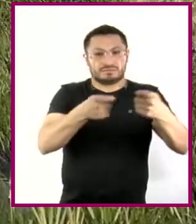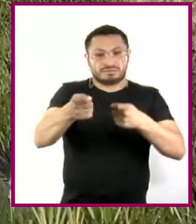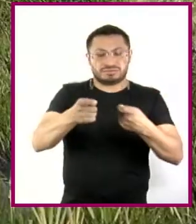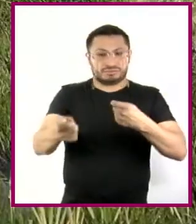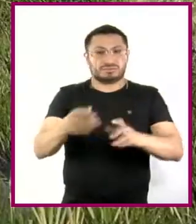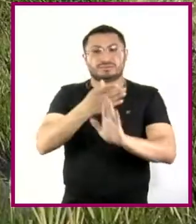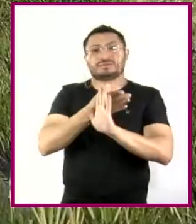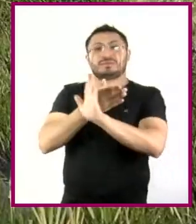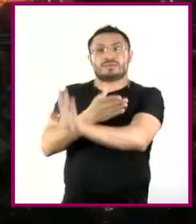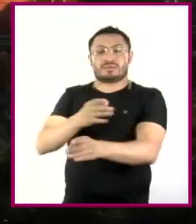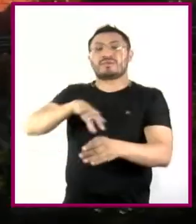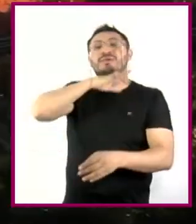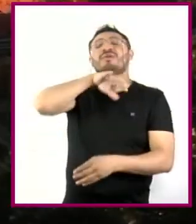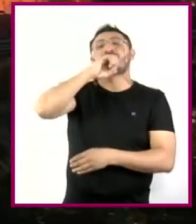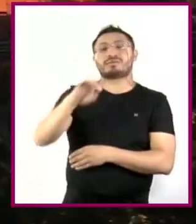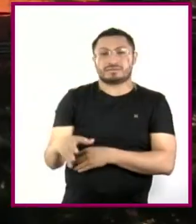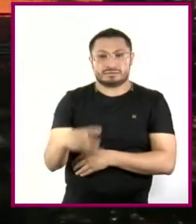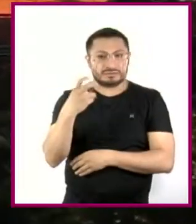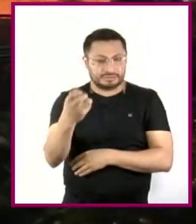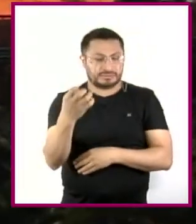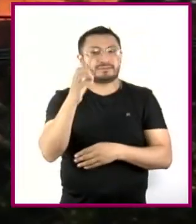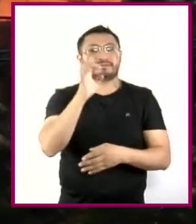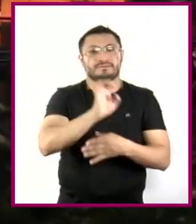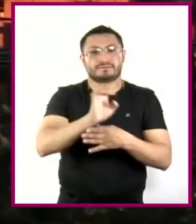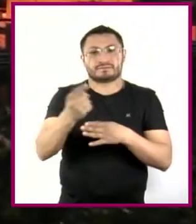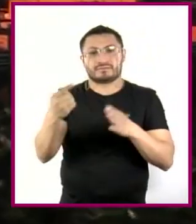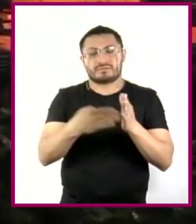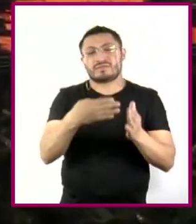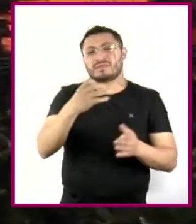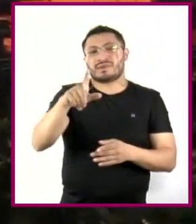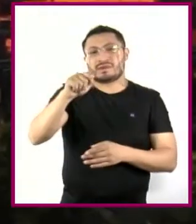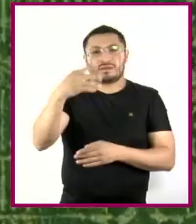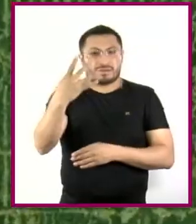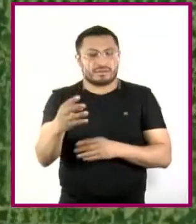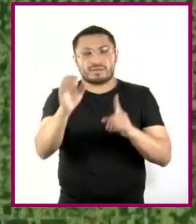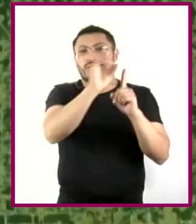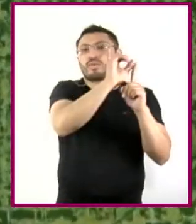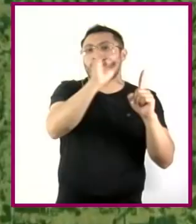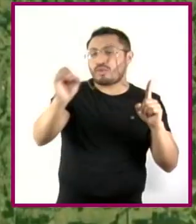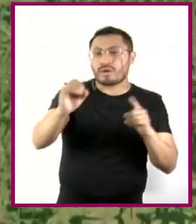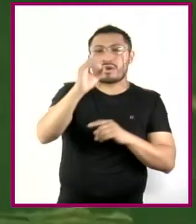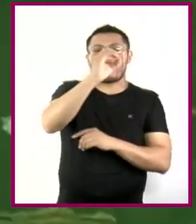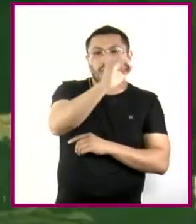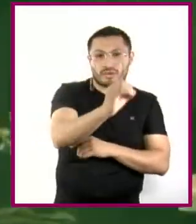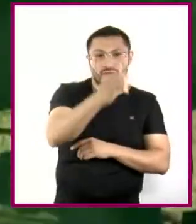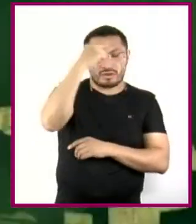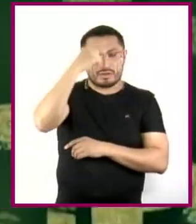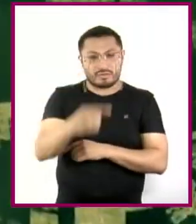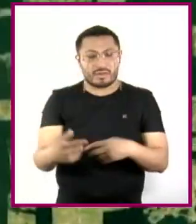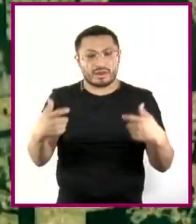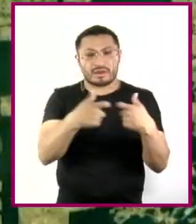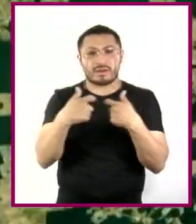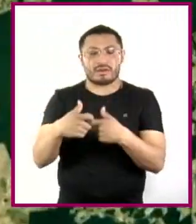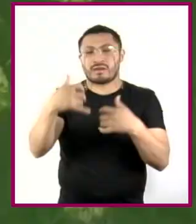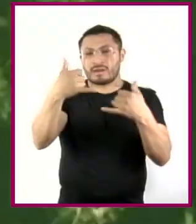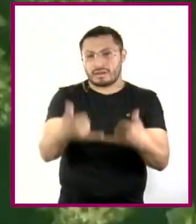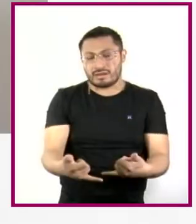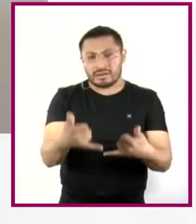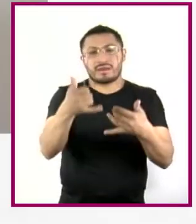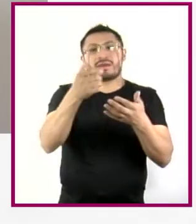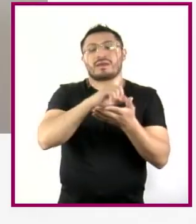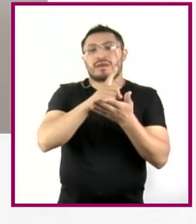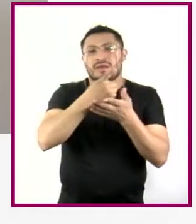Entonces, como les decía, pues en el año 1974, esta organización, la Organización para la Cooperación y el Desarrollo Económicos,